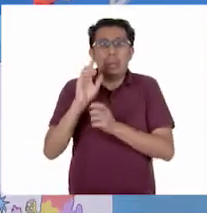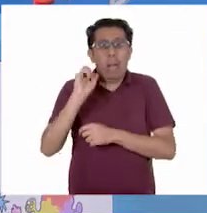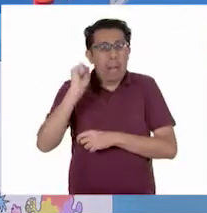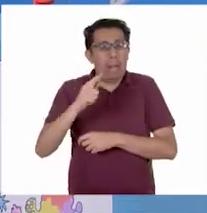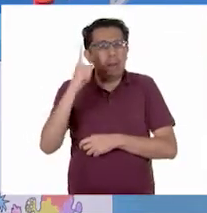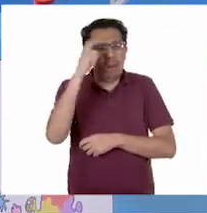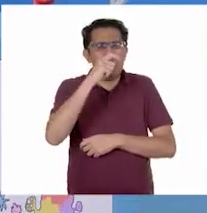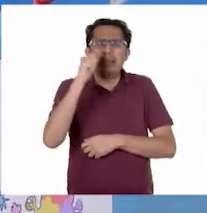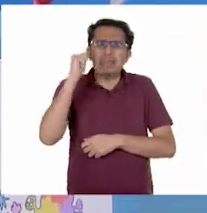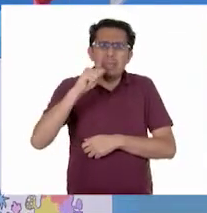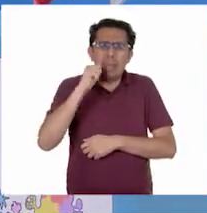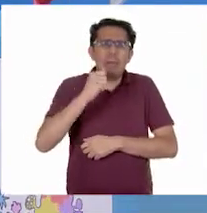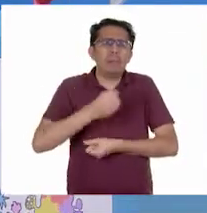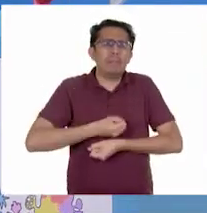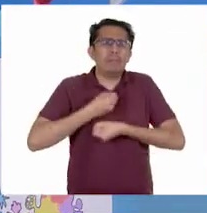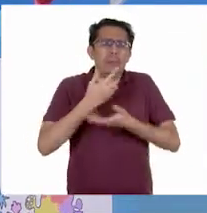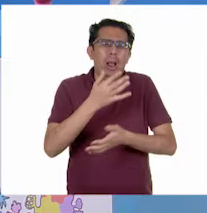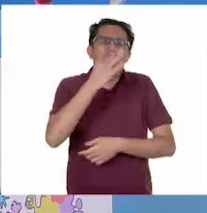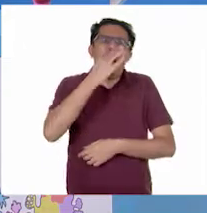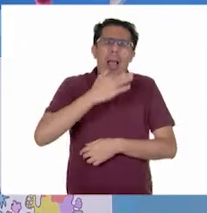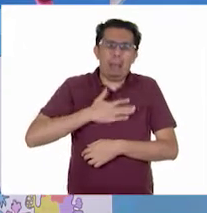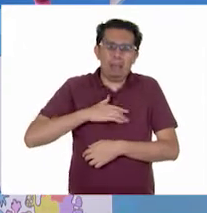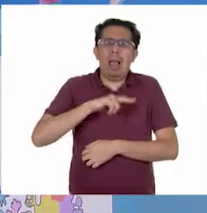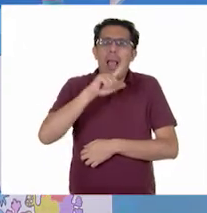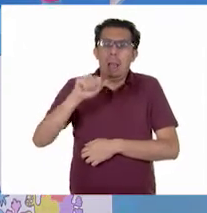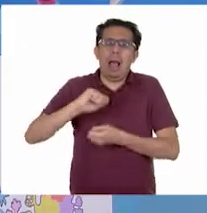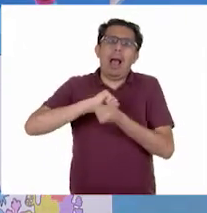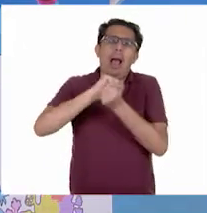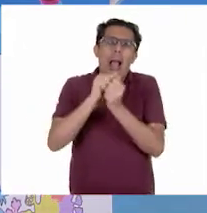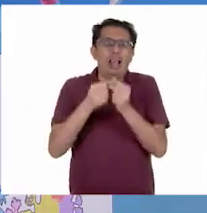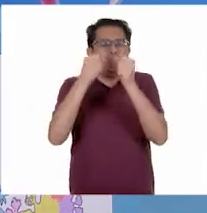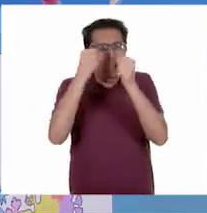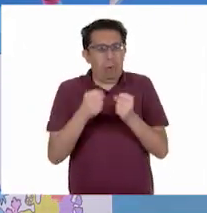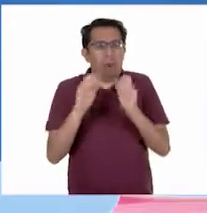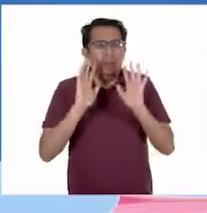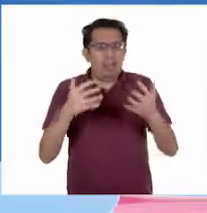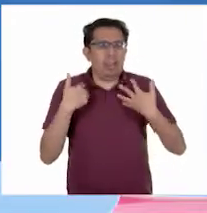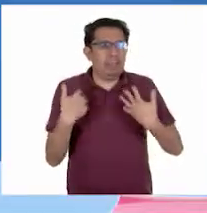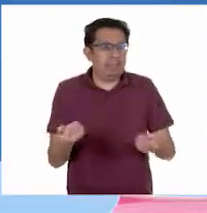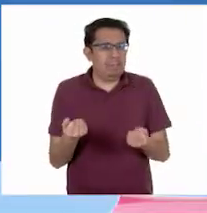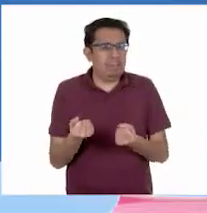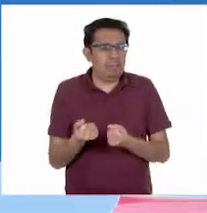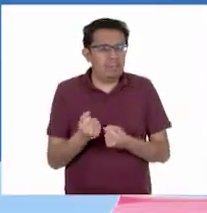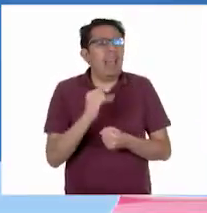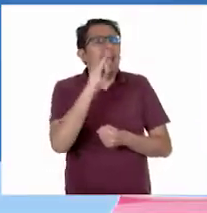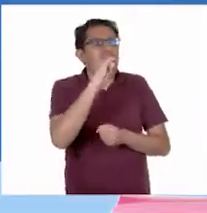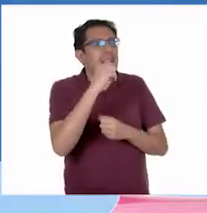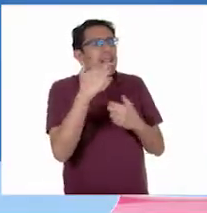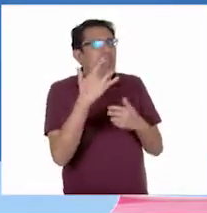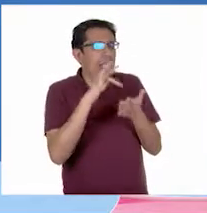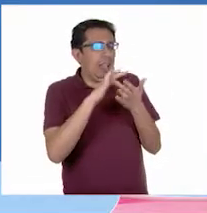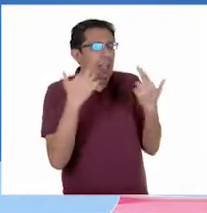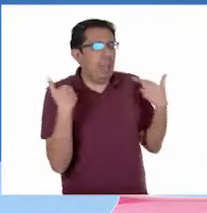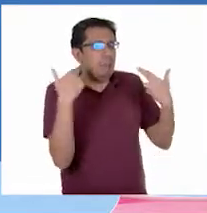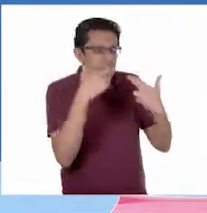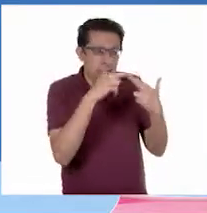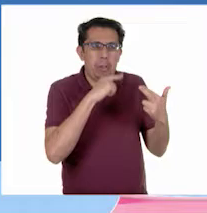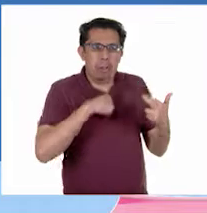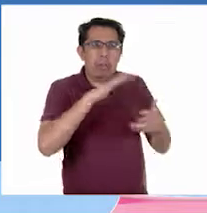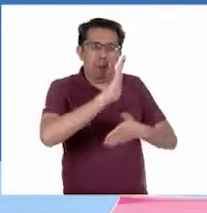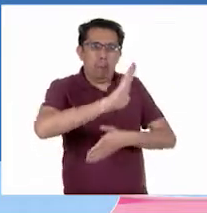siempre exprésalo hasta que te sientas seguro. Está bien, profesora, sí lo voy a hacer.